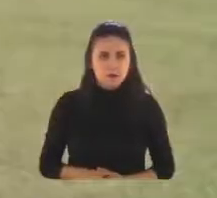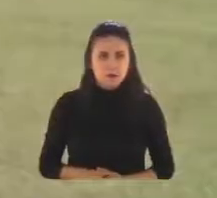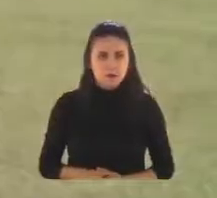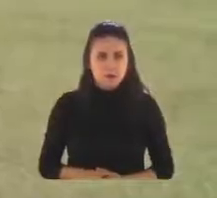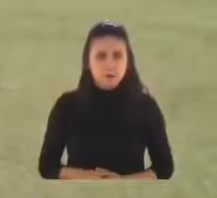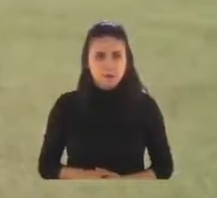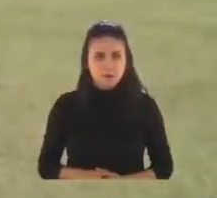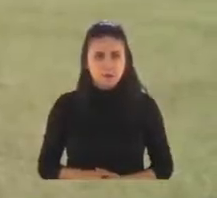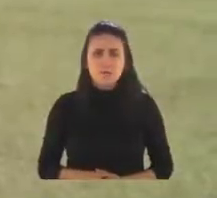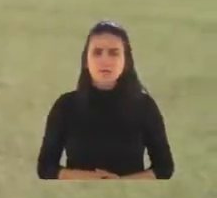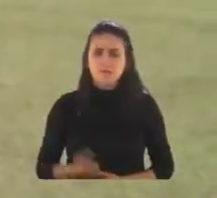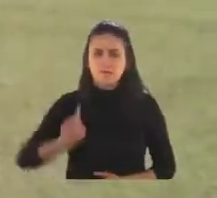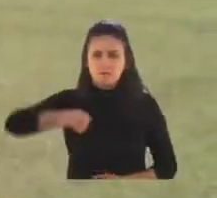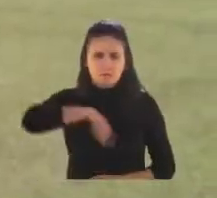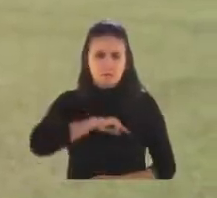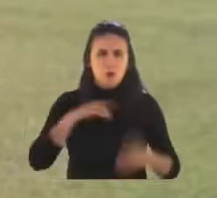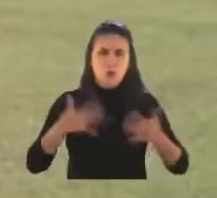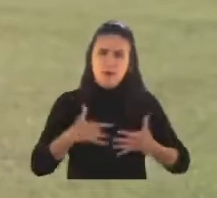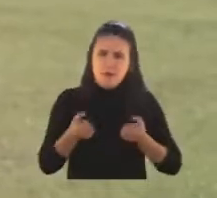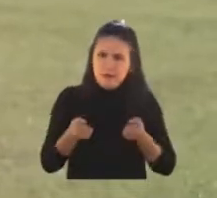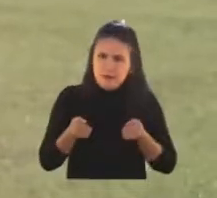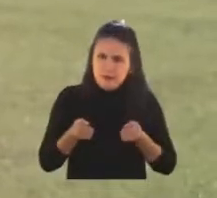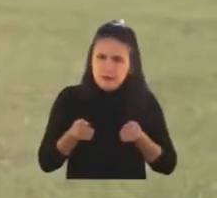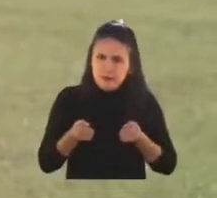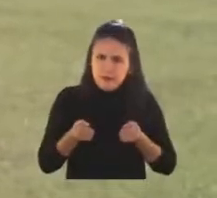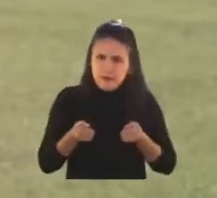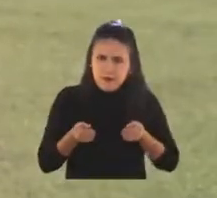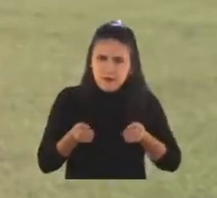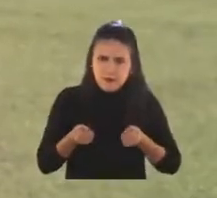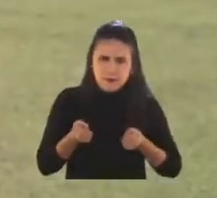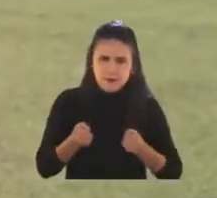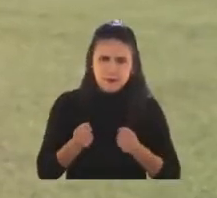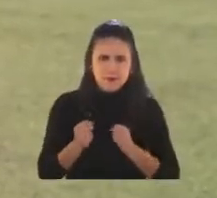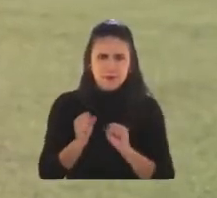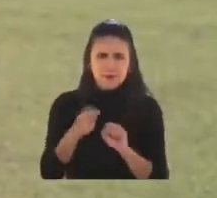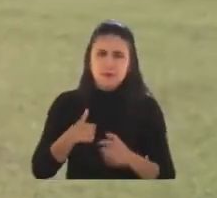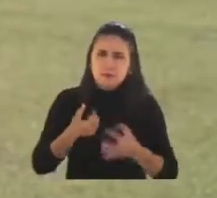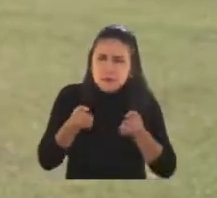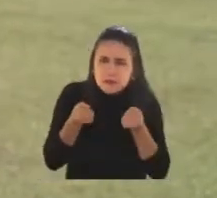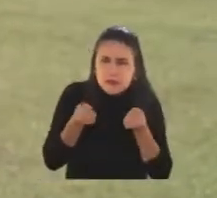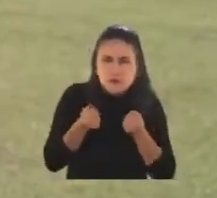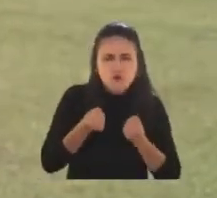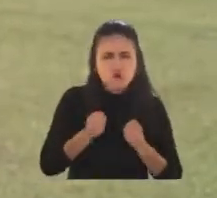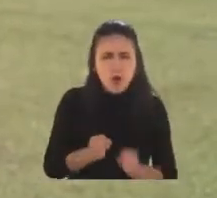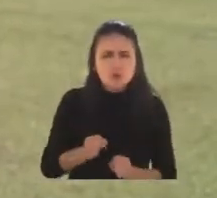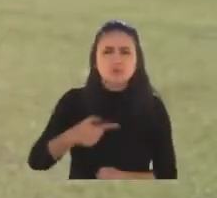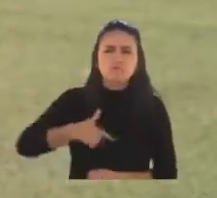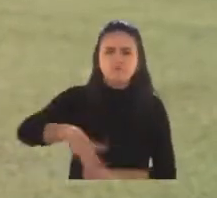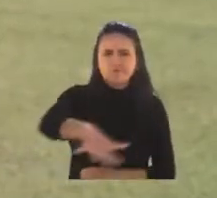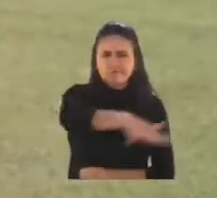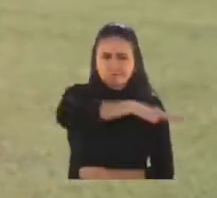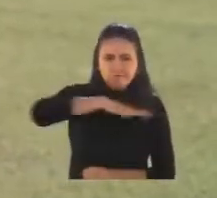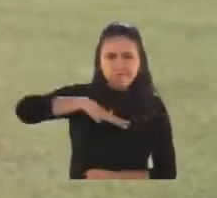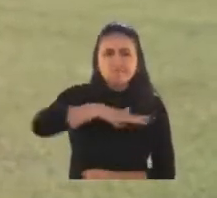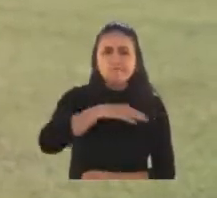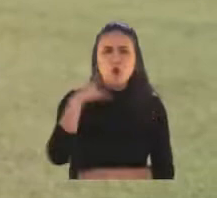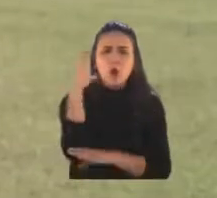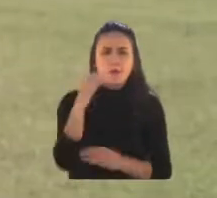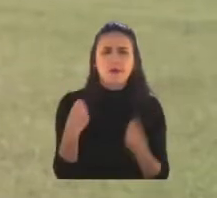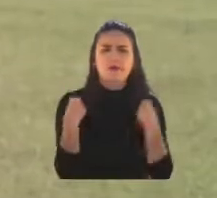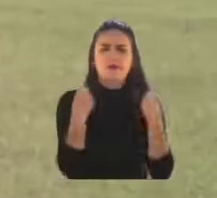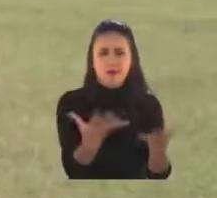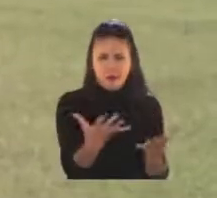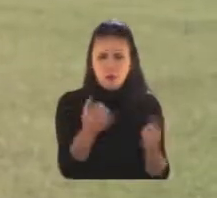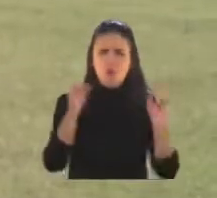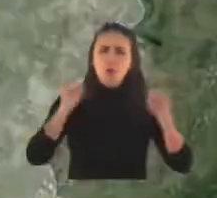estamos haciendo un esfuerzo precisamente para llegar a todos los puntos de esta región y brindarle a los colombianos la posibilidad de